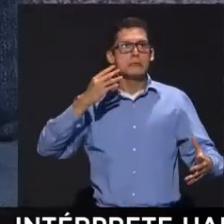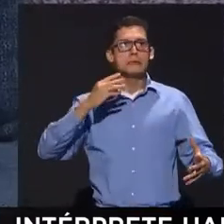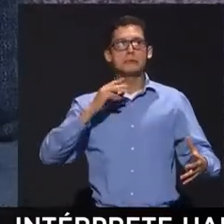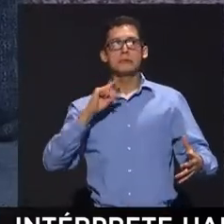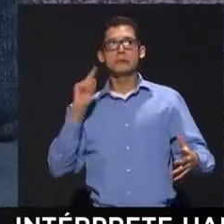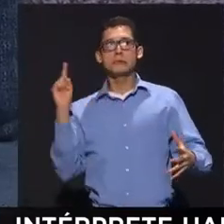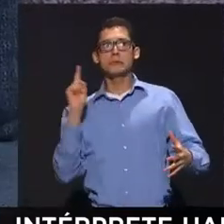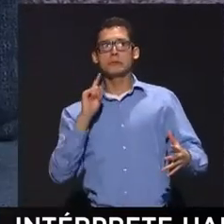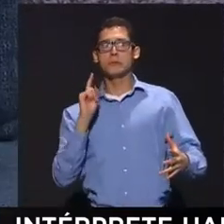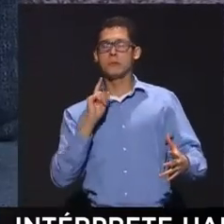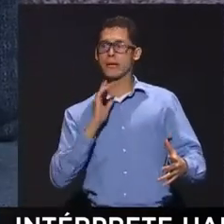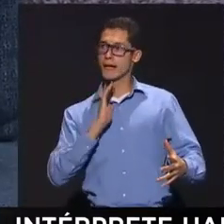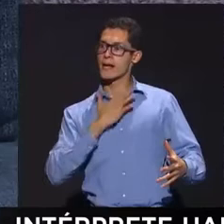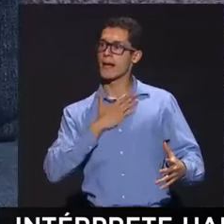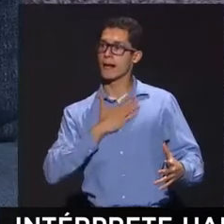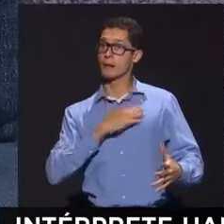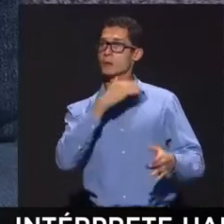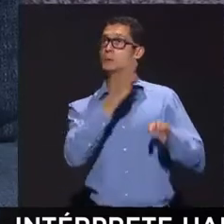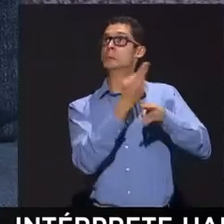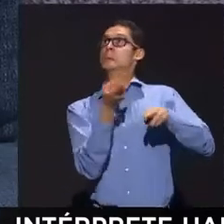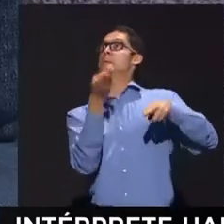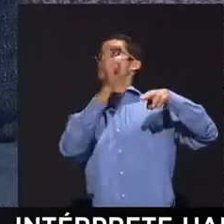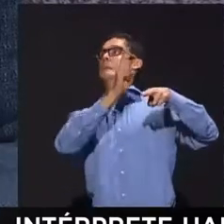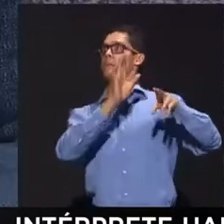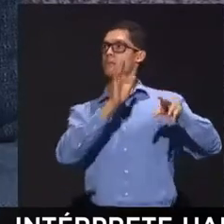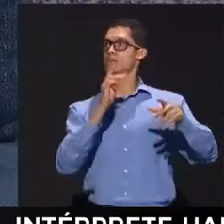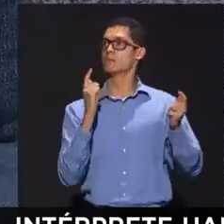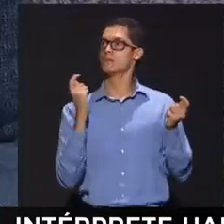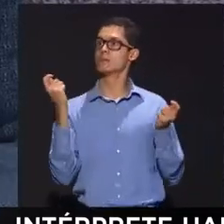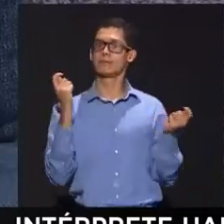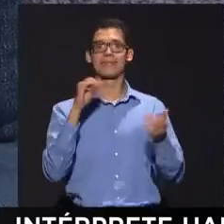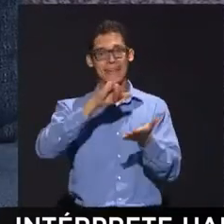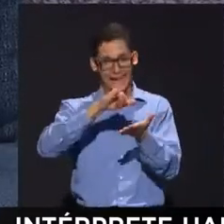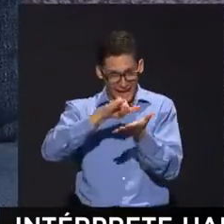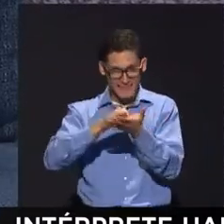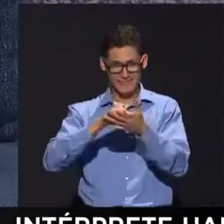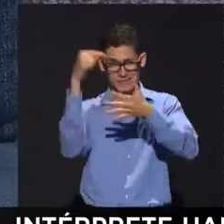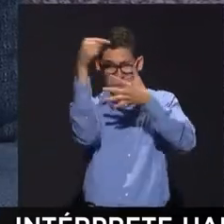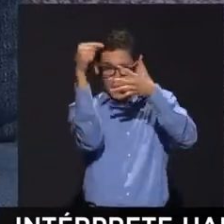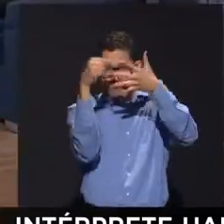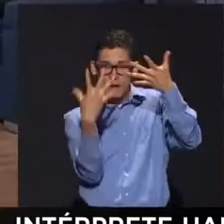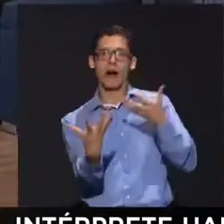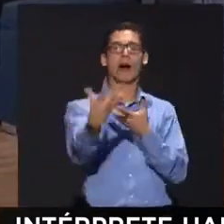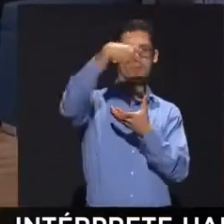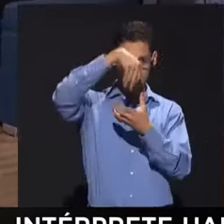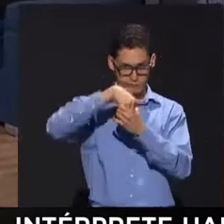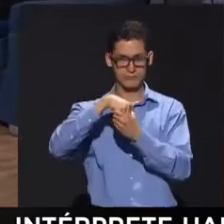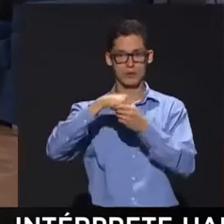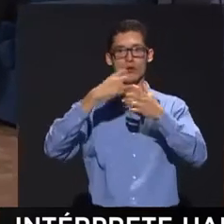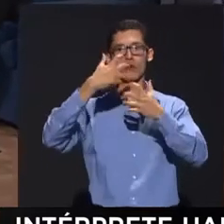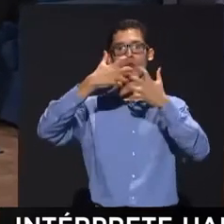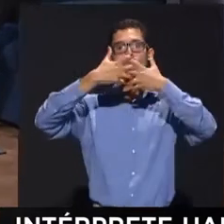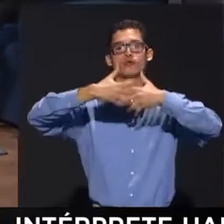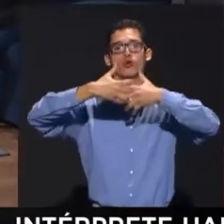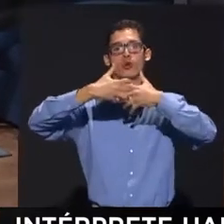la parte importante de esas funciones ejecutivas y que se relacionan mucho con esto, ¿cierto? Bueno, de verdad que estos temas es